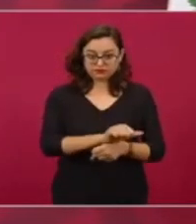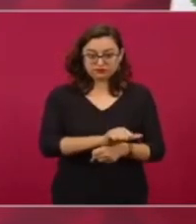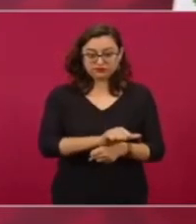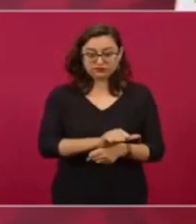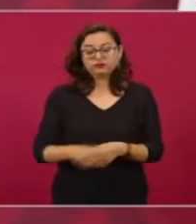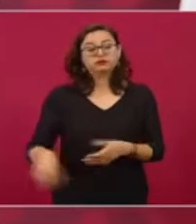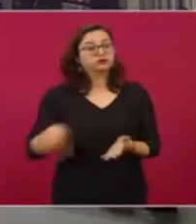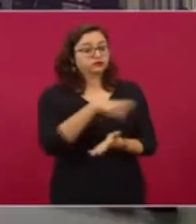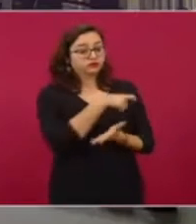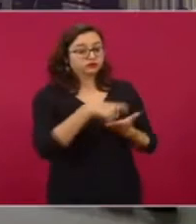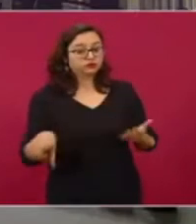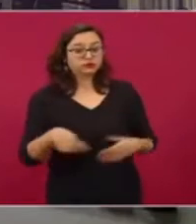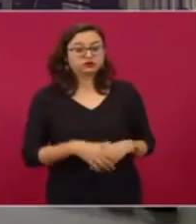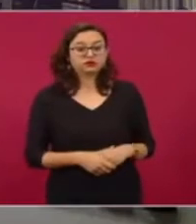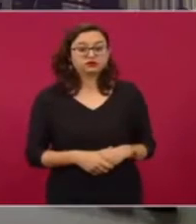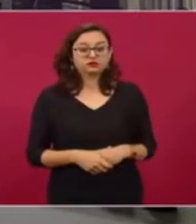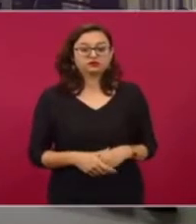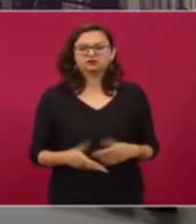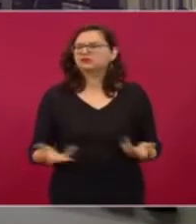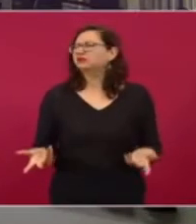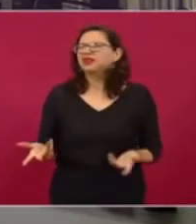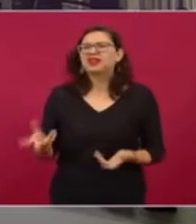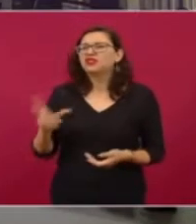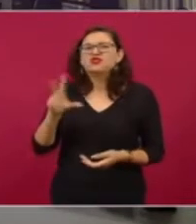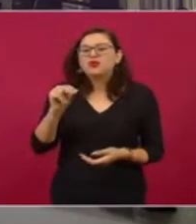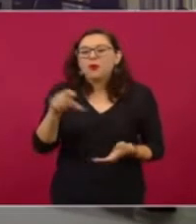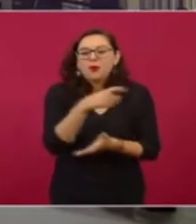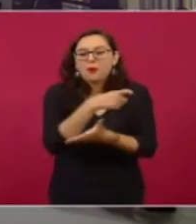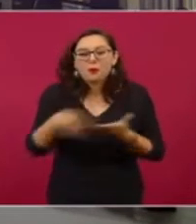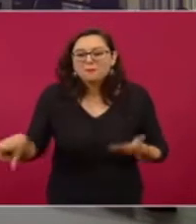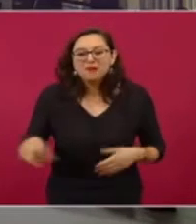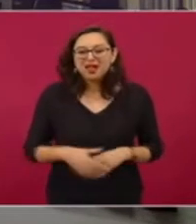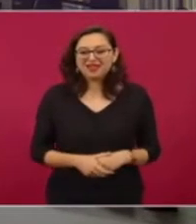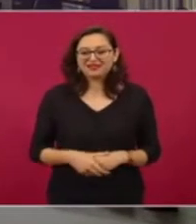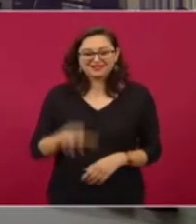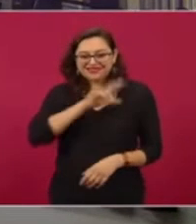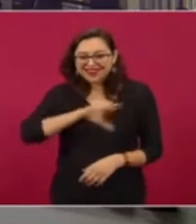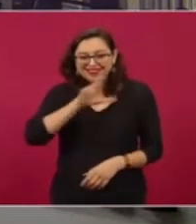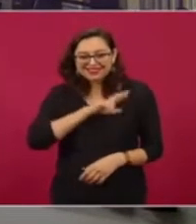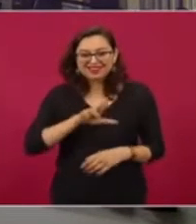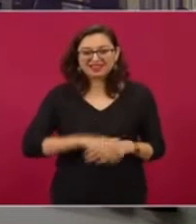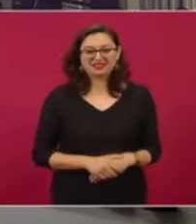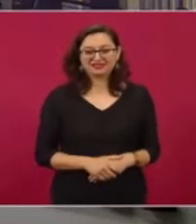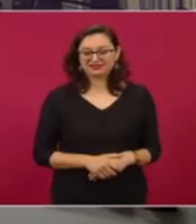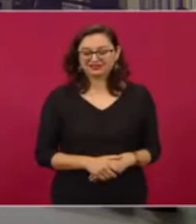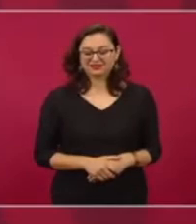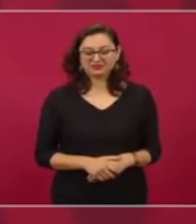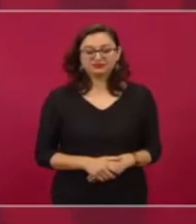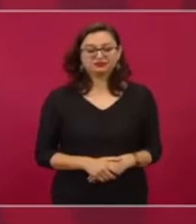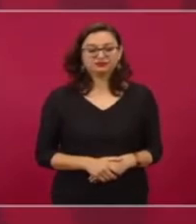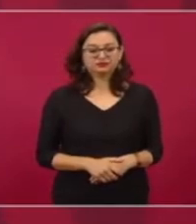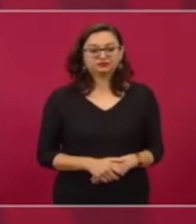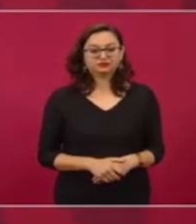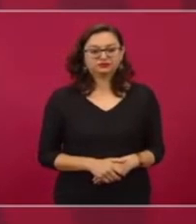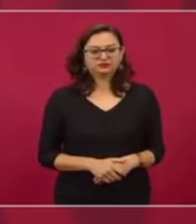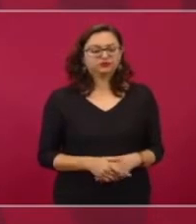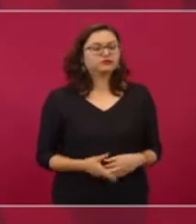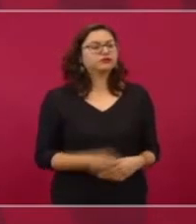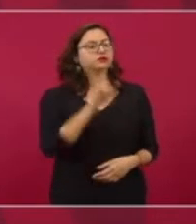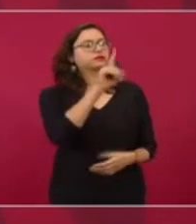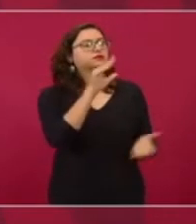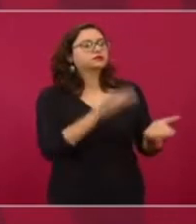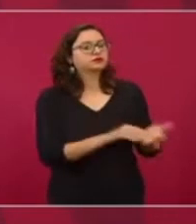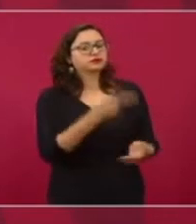es renta de vehículos también o sea ni siquiera los están comprando renta cuántos dices que mil